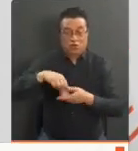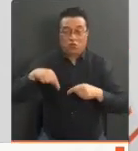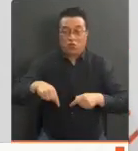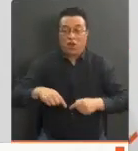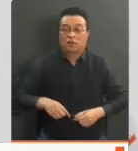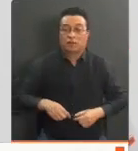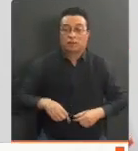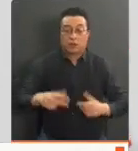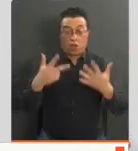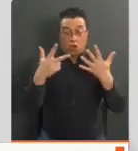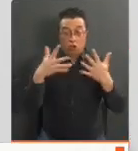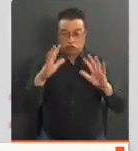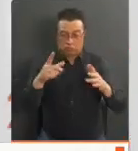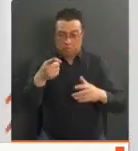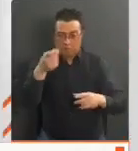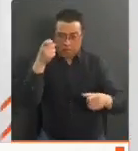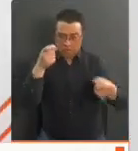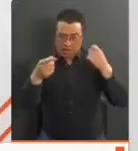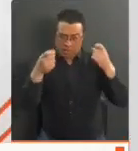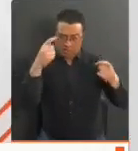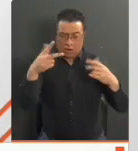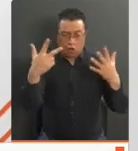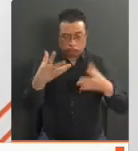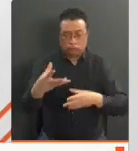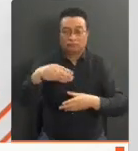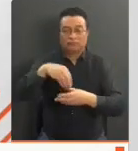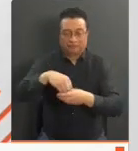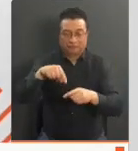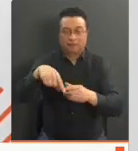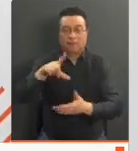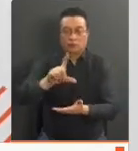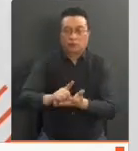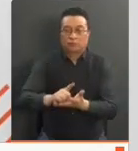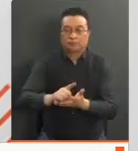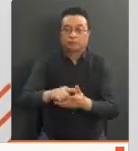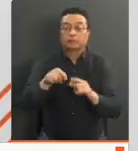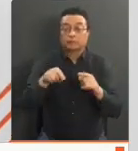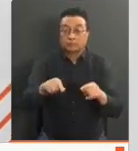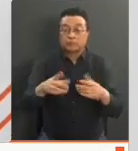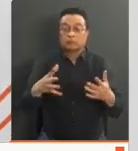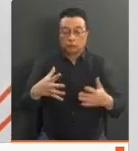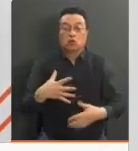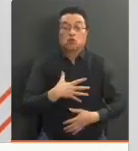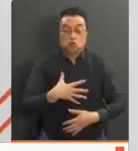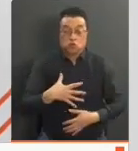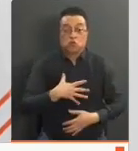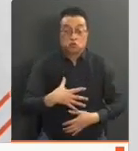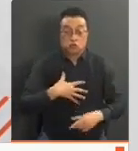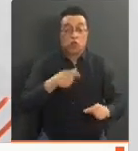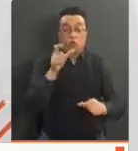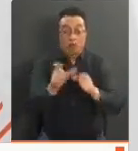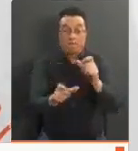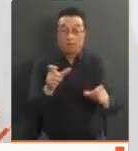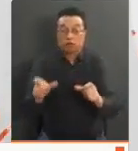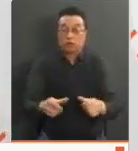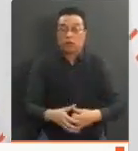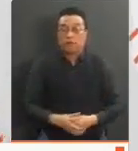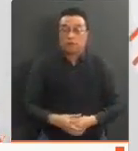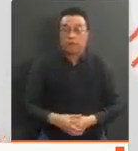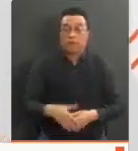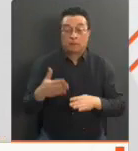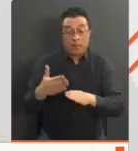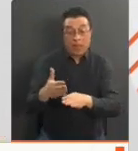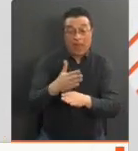menos 8 disparos fueron percutados al interior del recinto, lo que causó temor en los asistentes. En la previa,